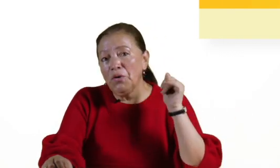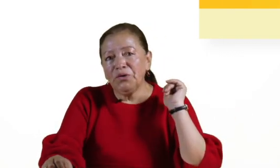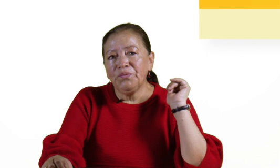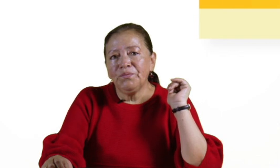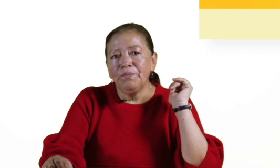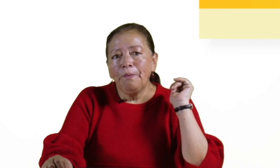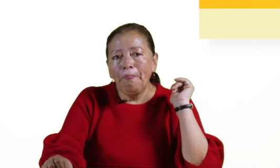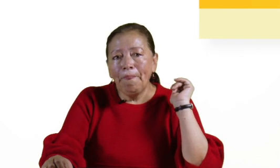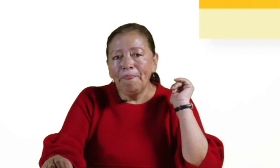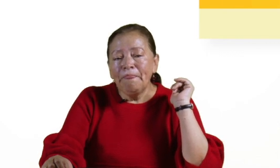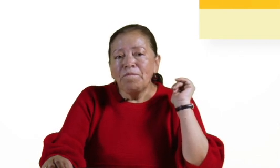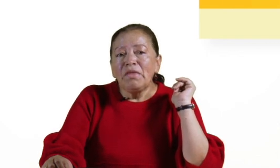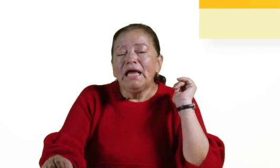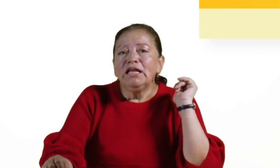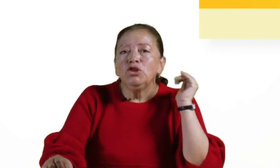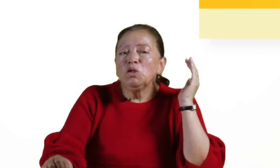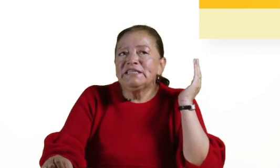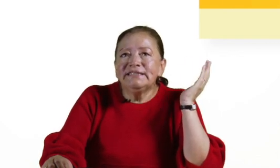cosas mejor.